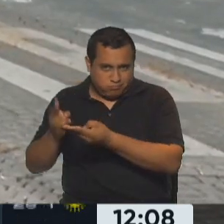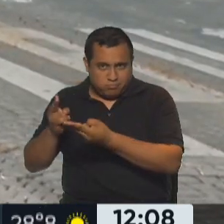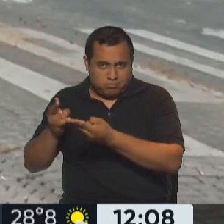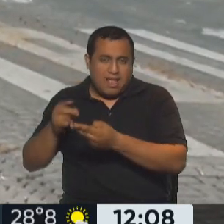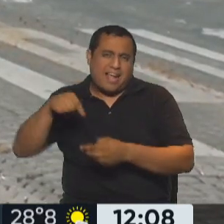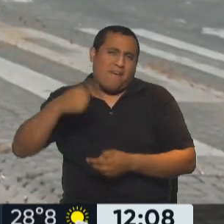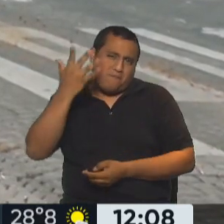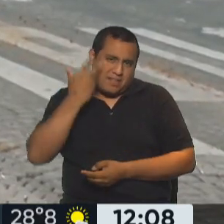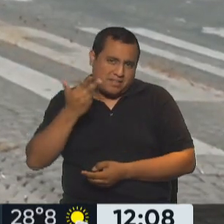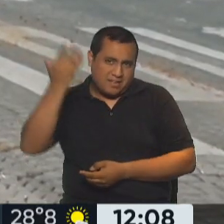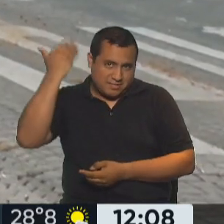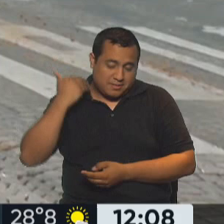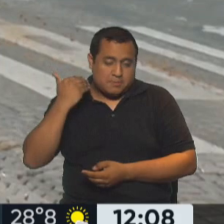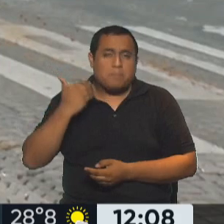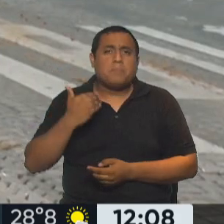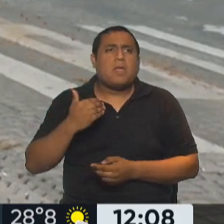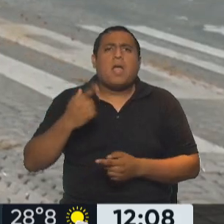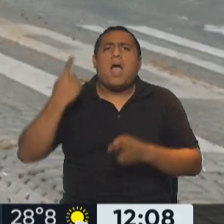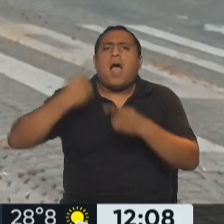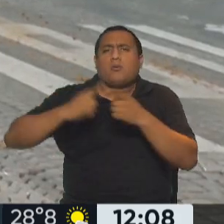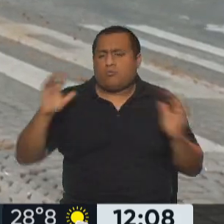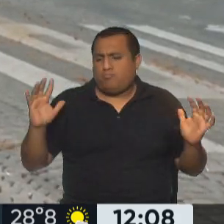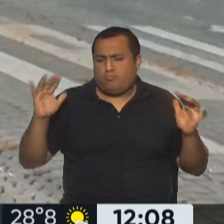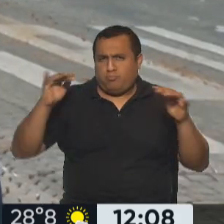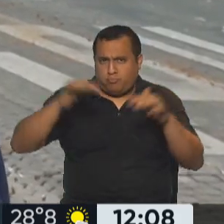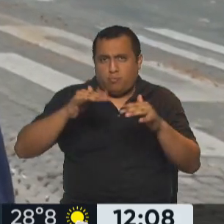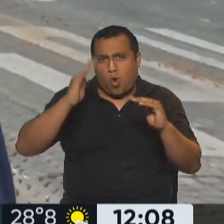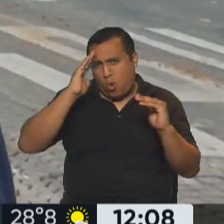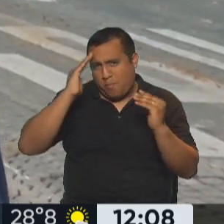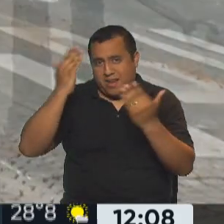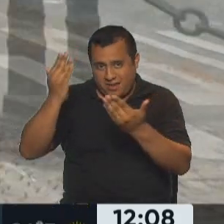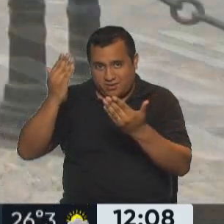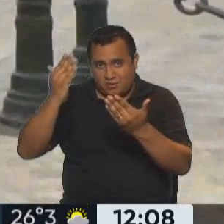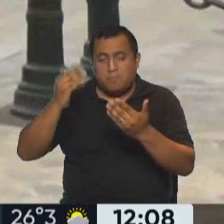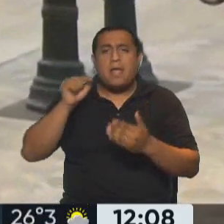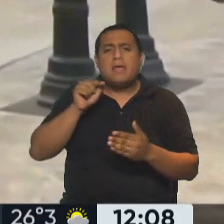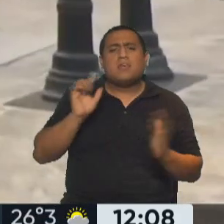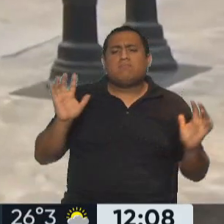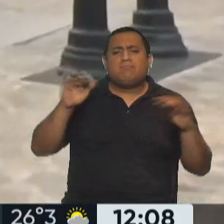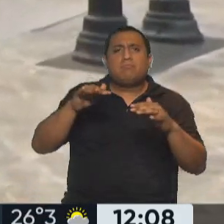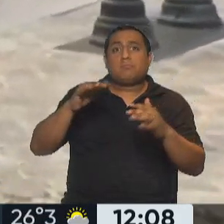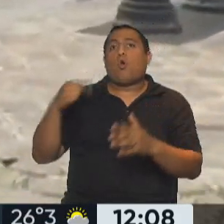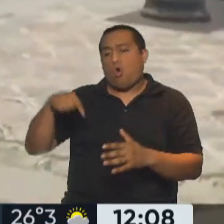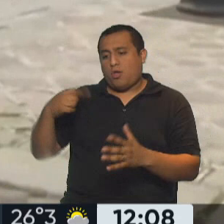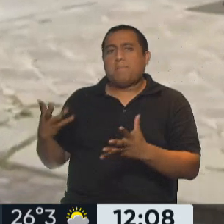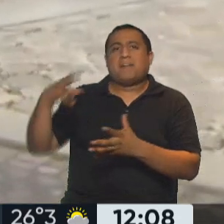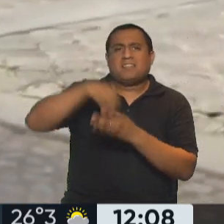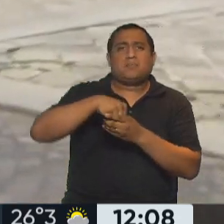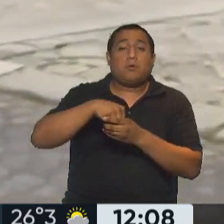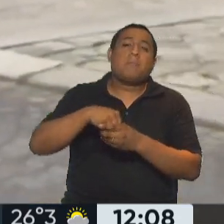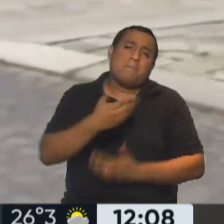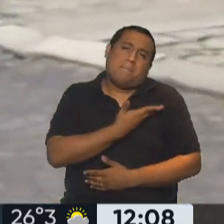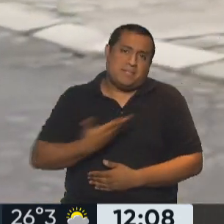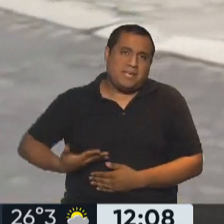país. De ese acto homenaje en el Arco del Triunfo participó hoy el presidente